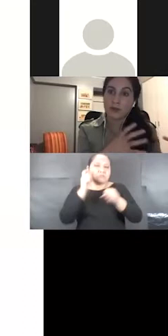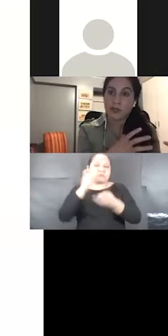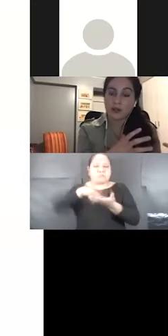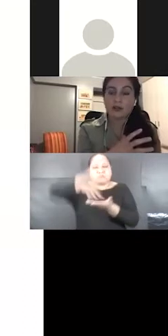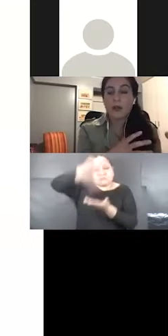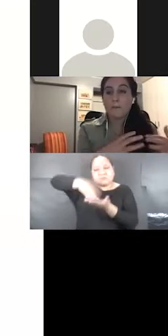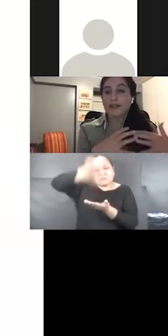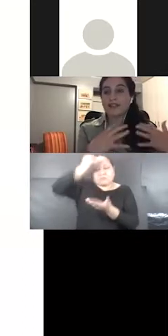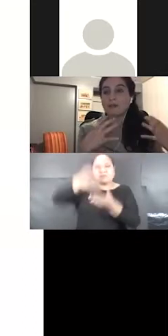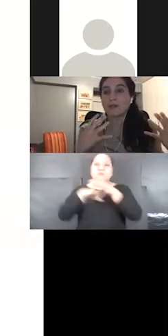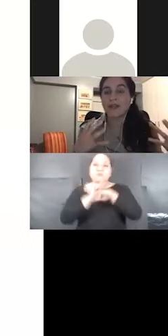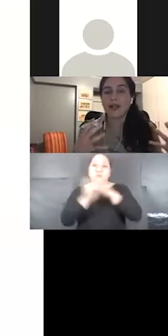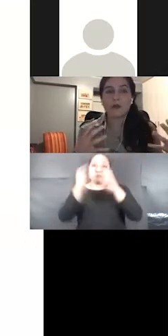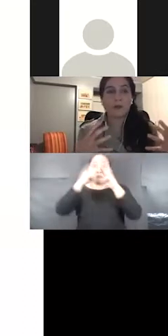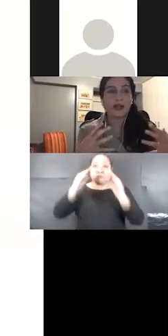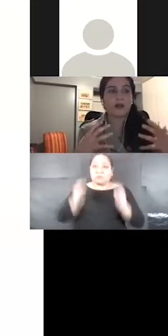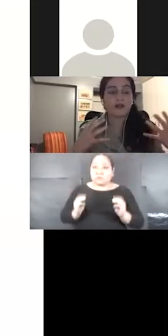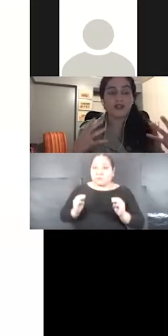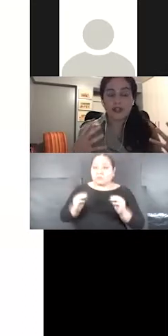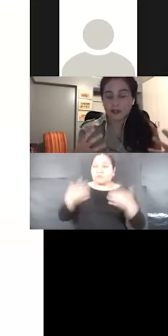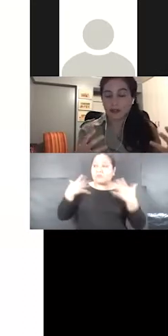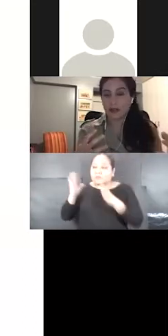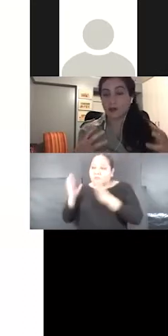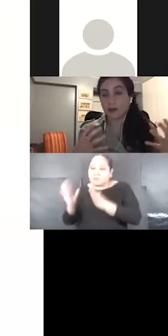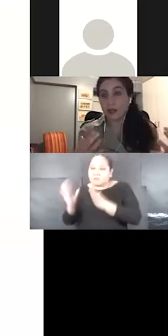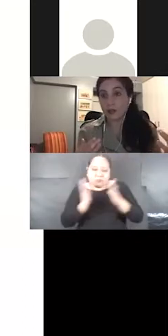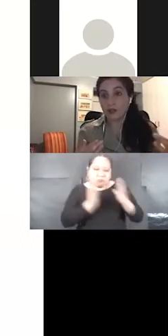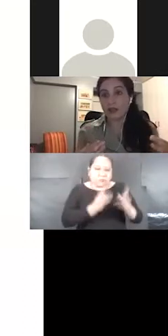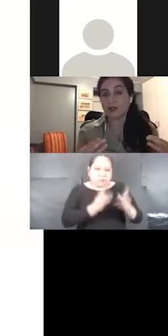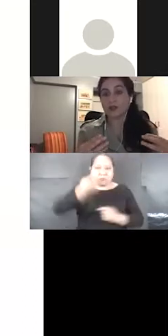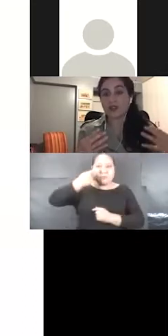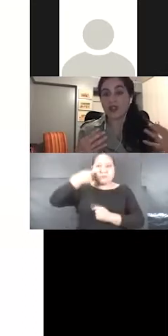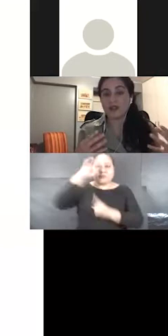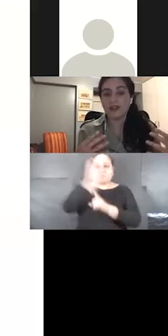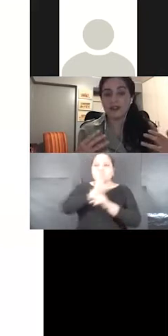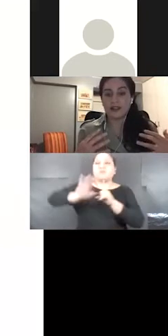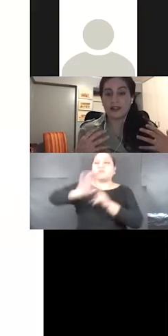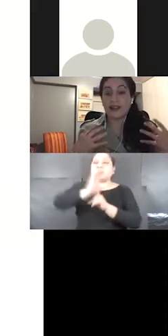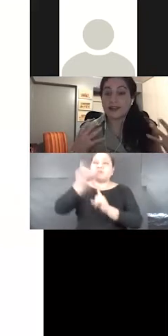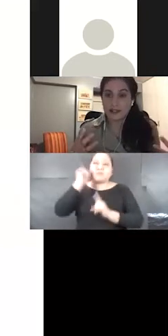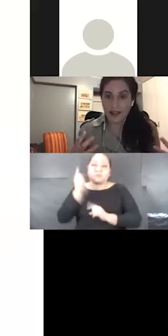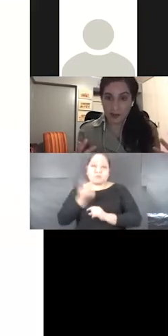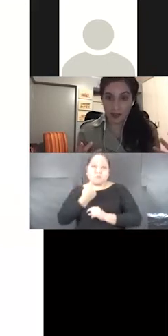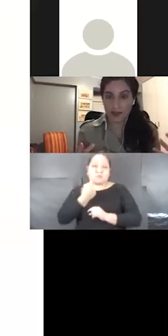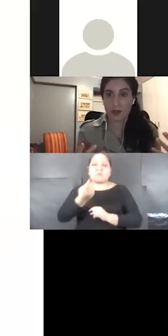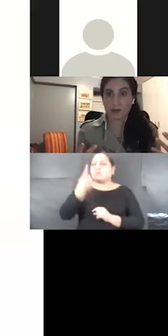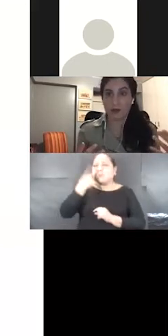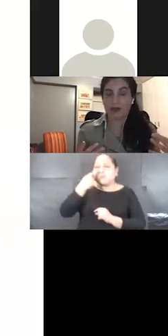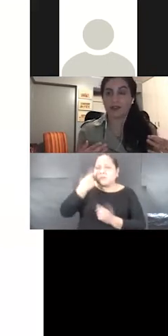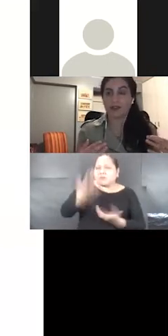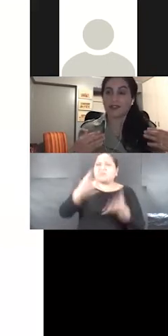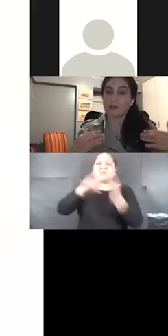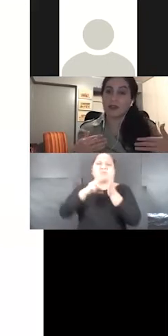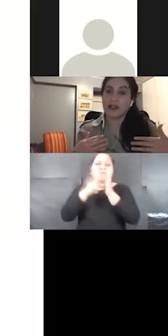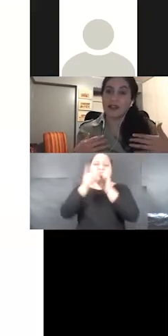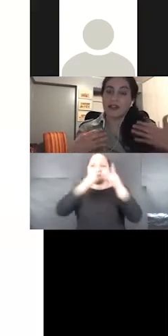del museo para estar preparados para conocer la cultura sorda, conocer qué es la lengua de señas